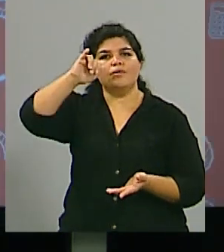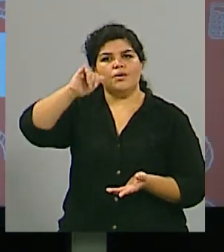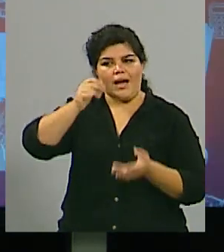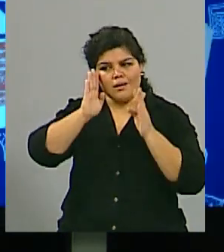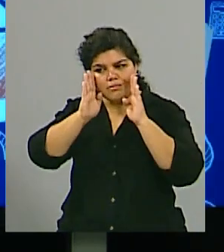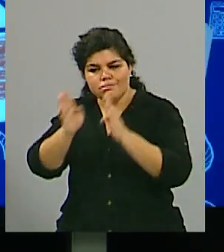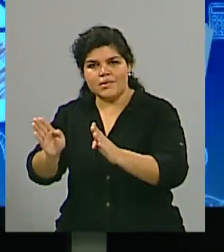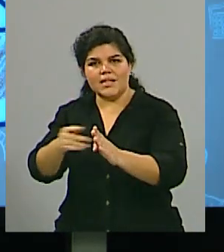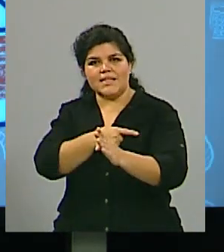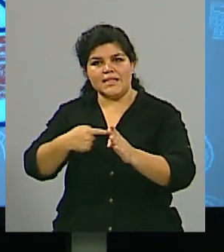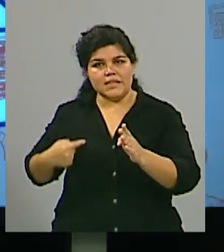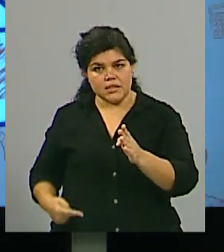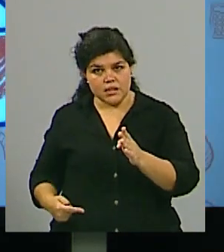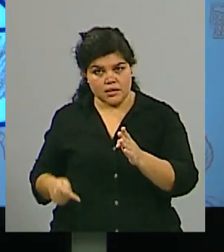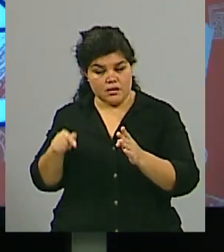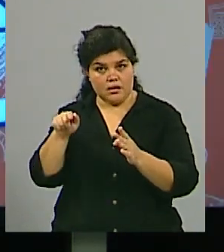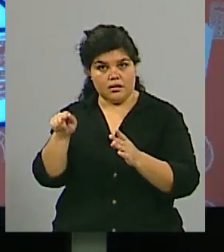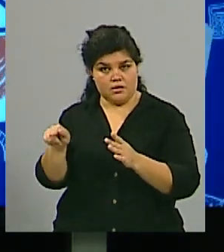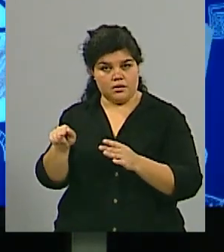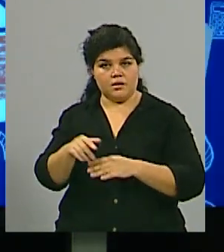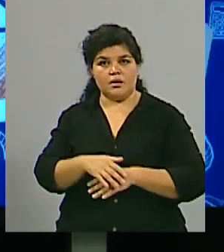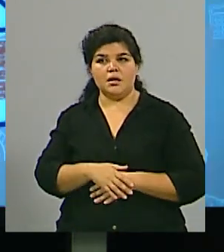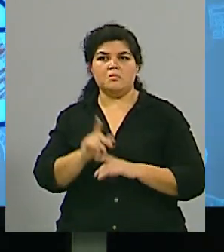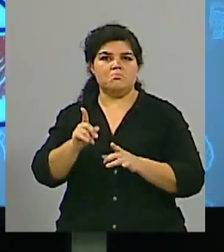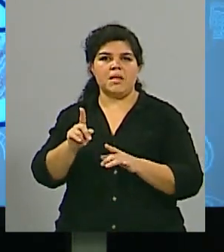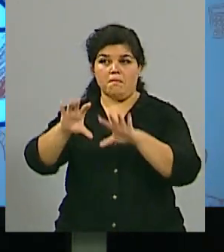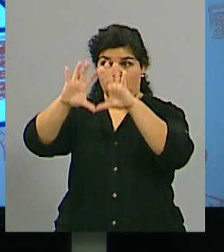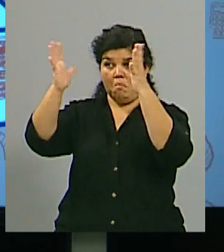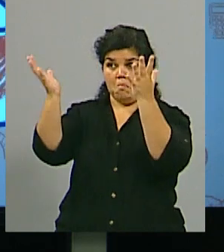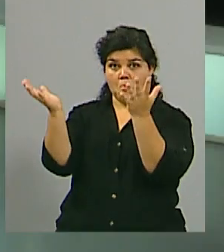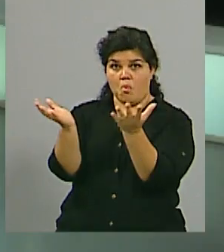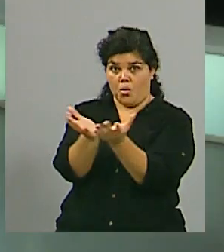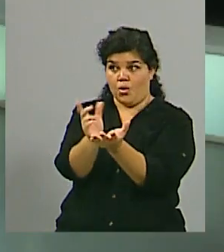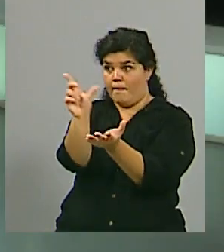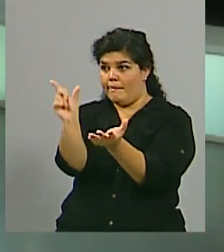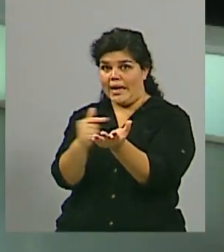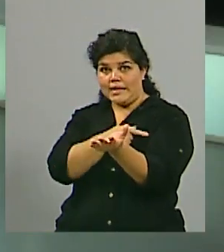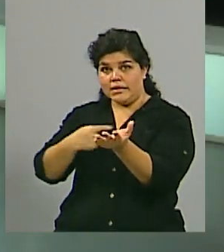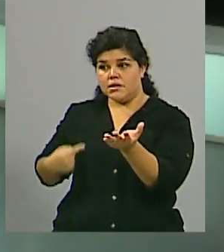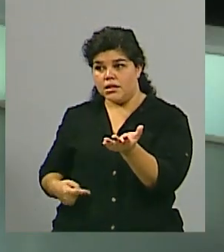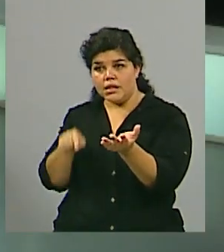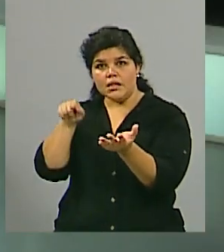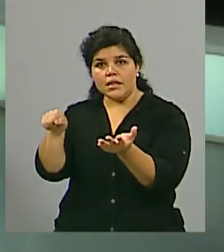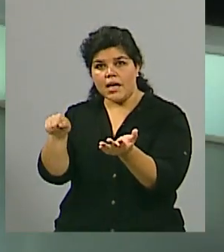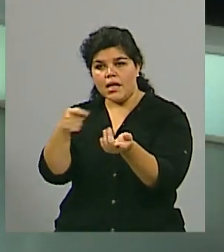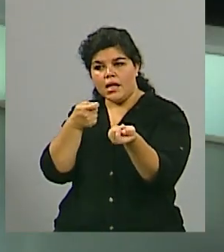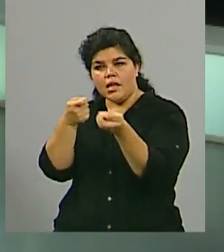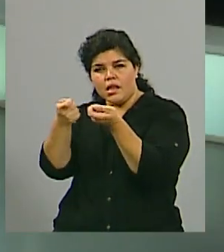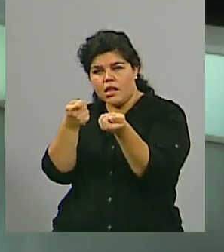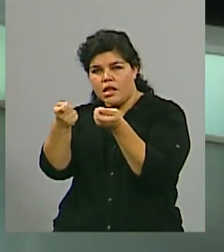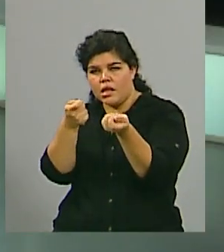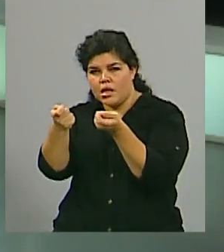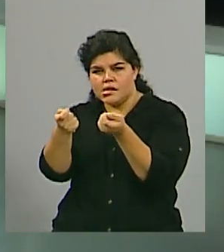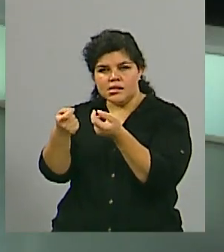China, como actor relevante dentro del escenario internacional, le estaría disputando mano a mano determinadas